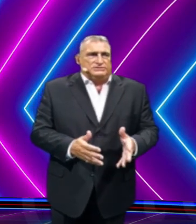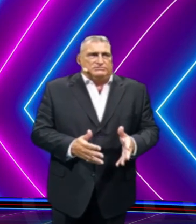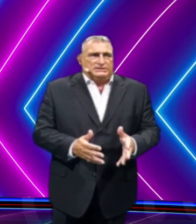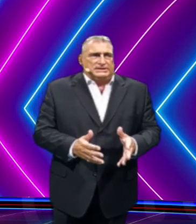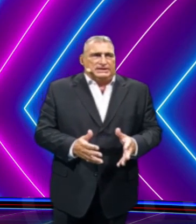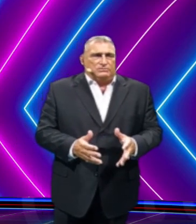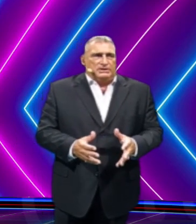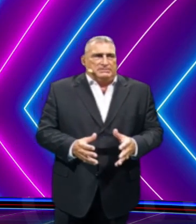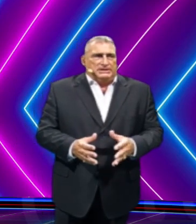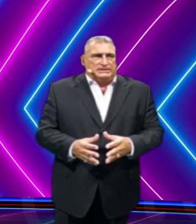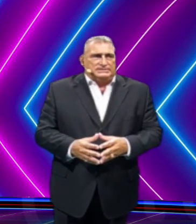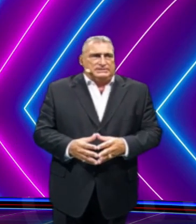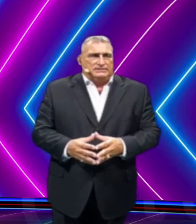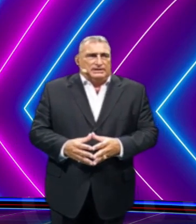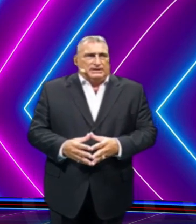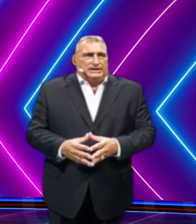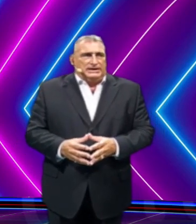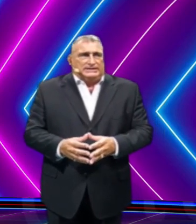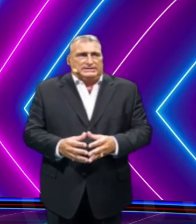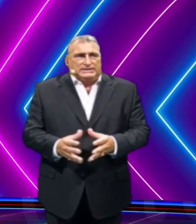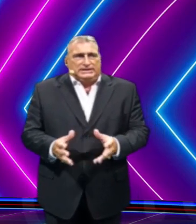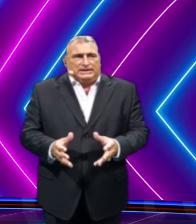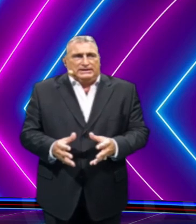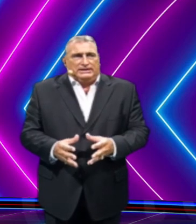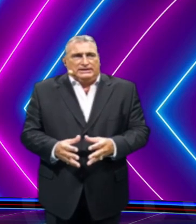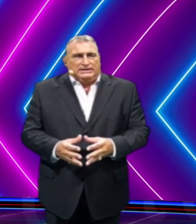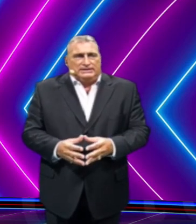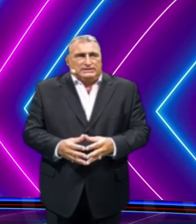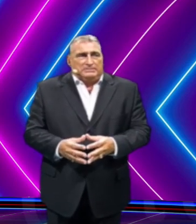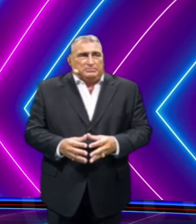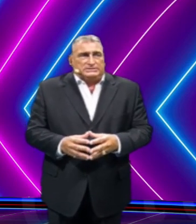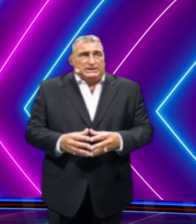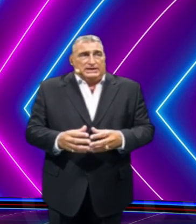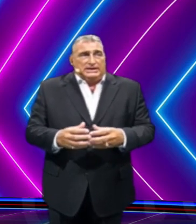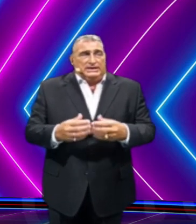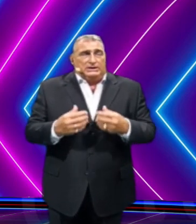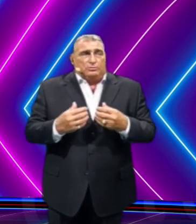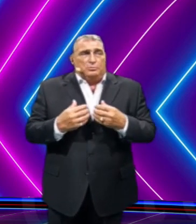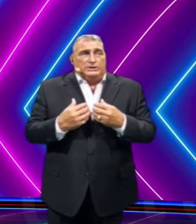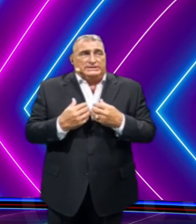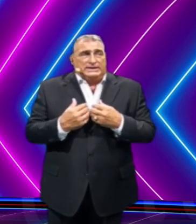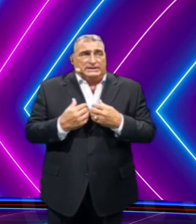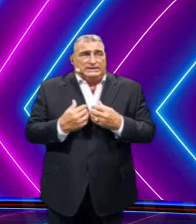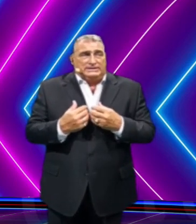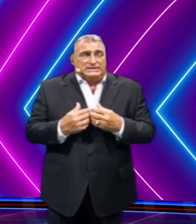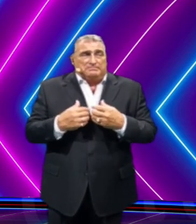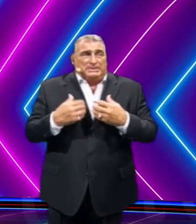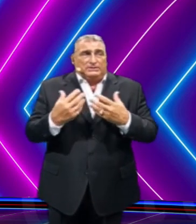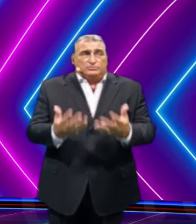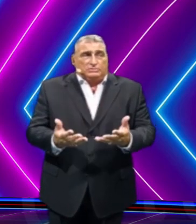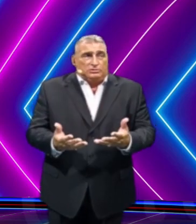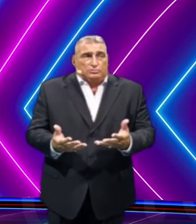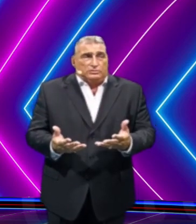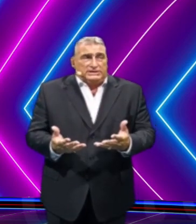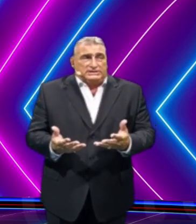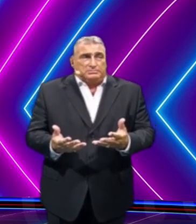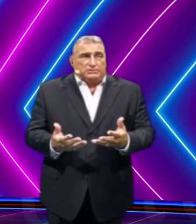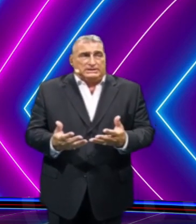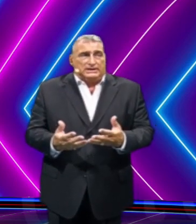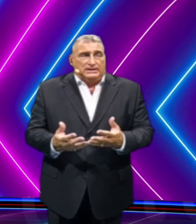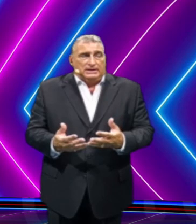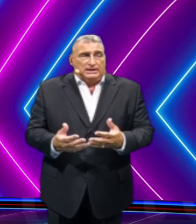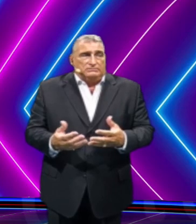se utilizan adecuadamente. Es decir, este sería el guía. Después, es como estar tapado sobre lo que uno dice,